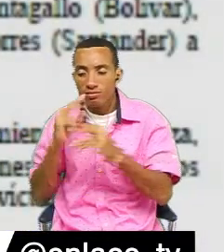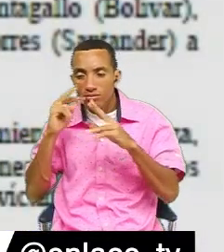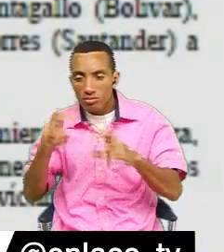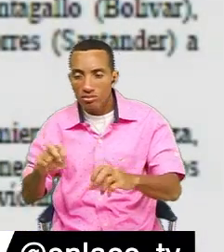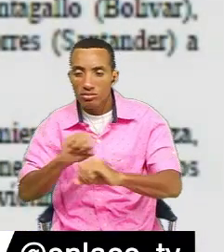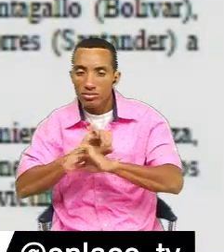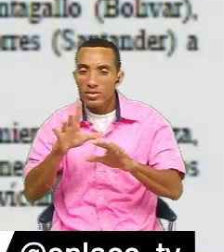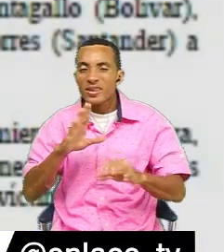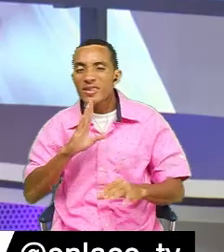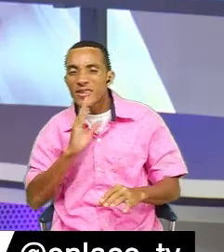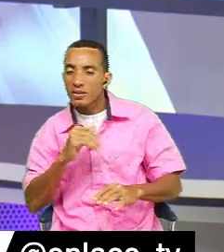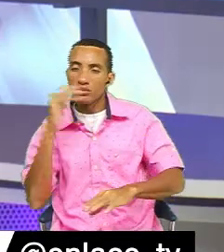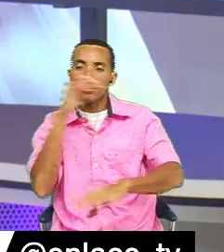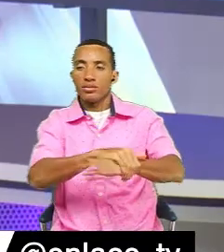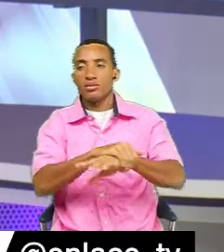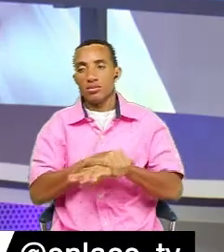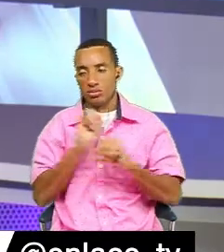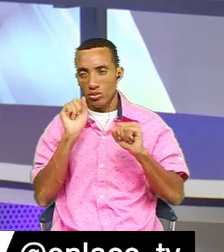este hecho.